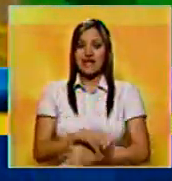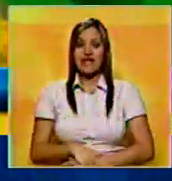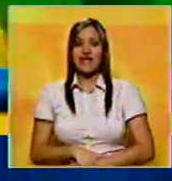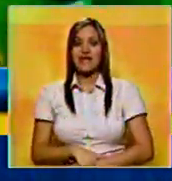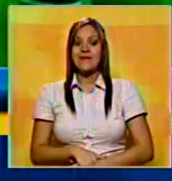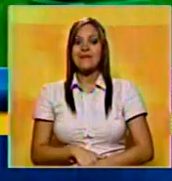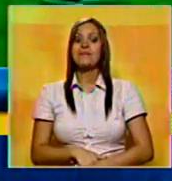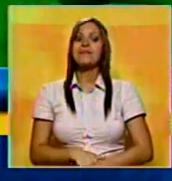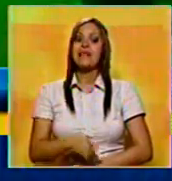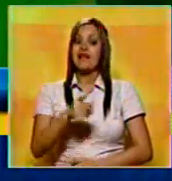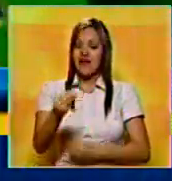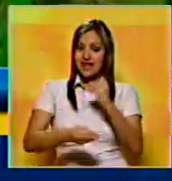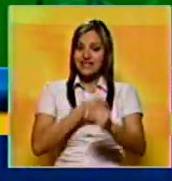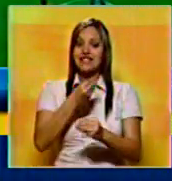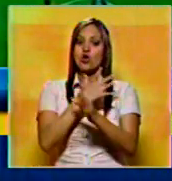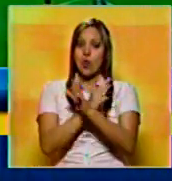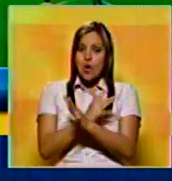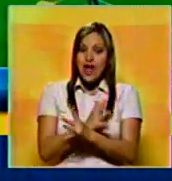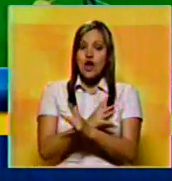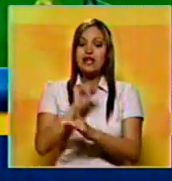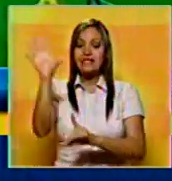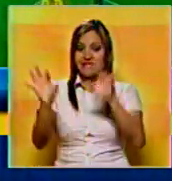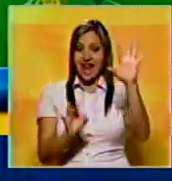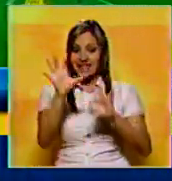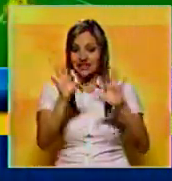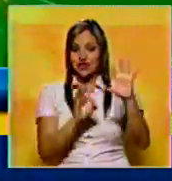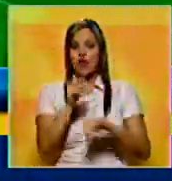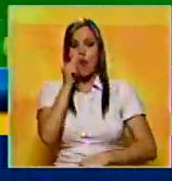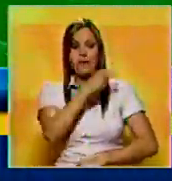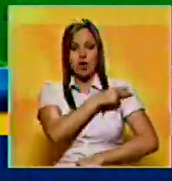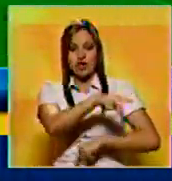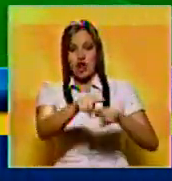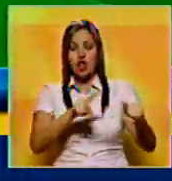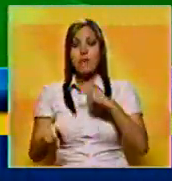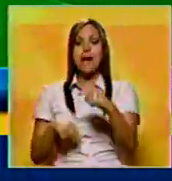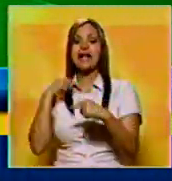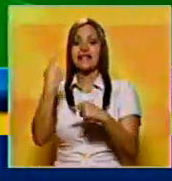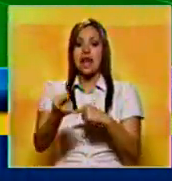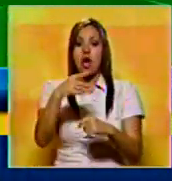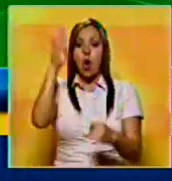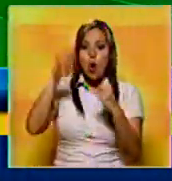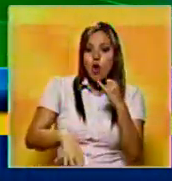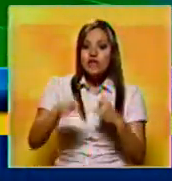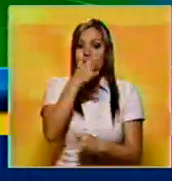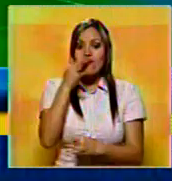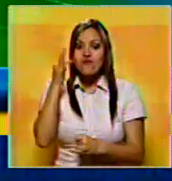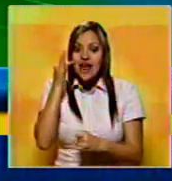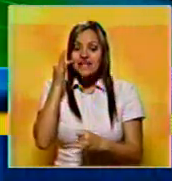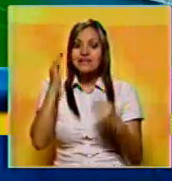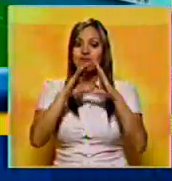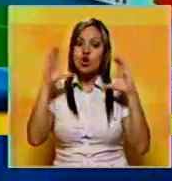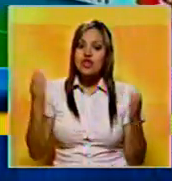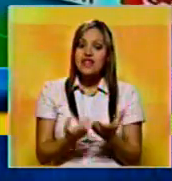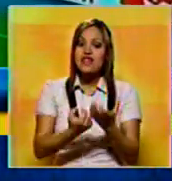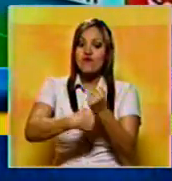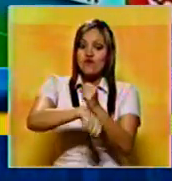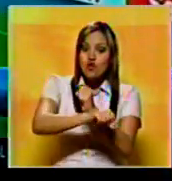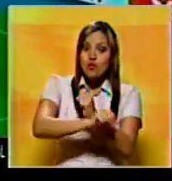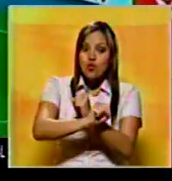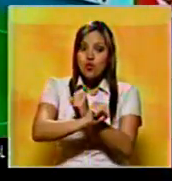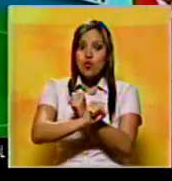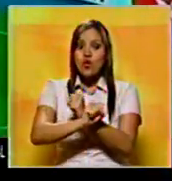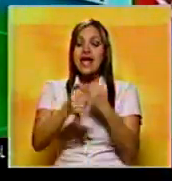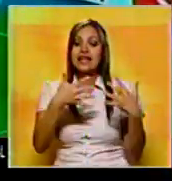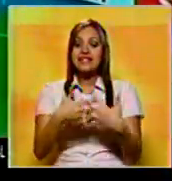en Saint-Denis recibirá este juego en el que la selección de Didier Deschamps no tiene mañana. La última vez que Francia no disputó un mundial de fútbol en